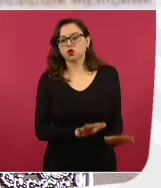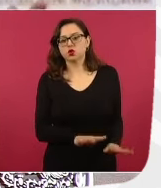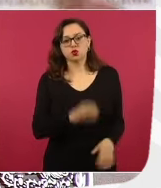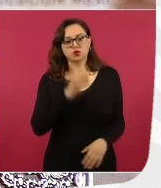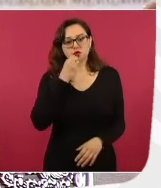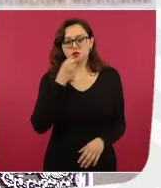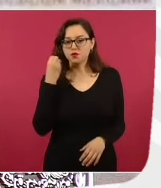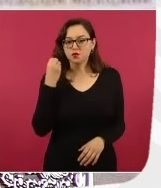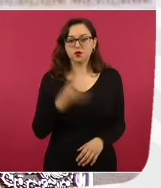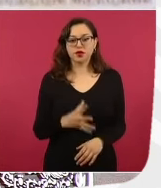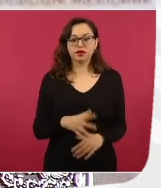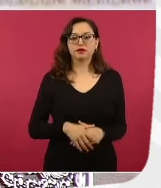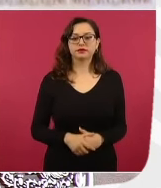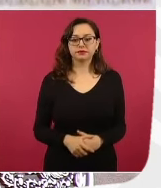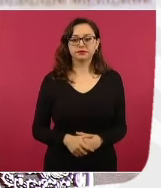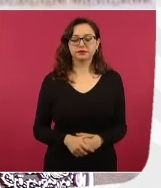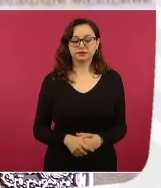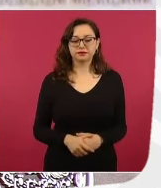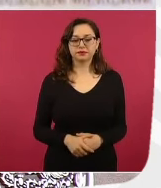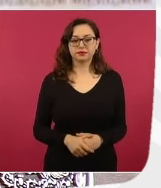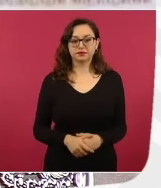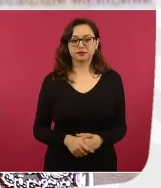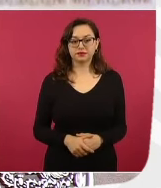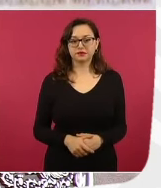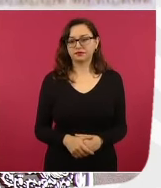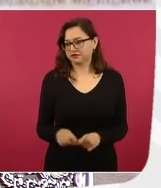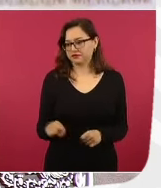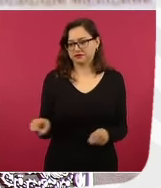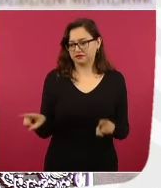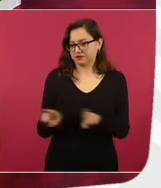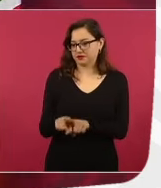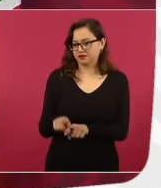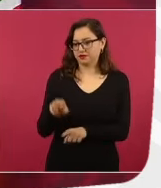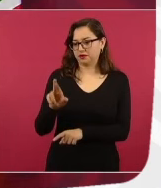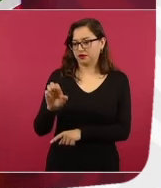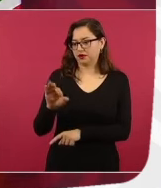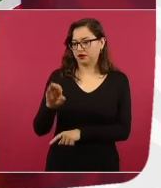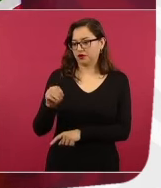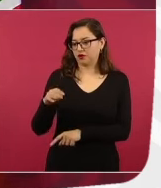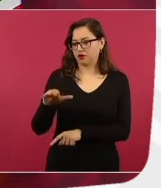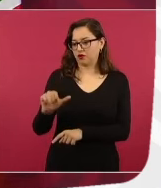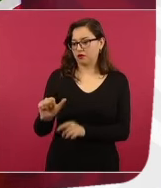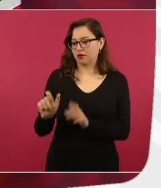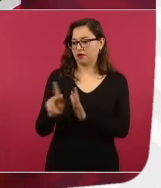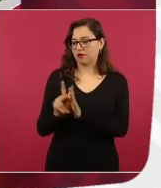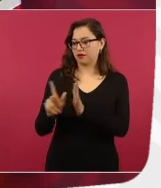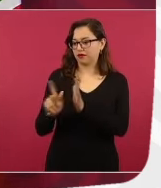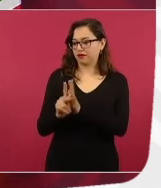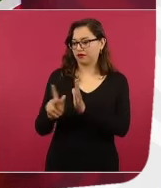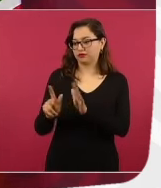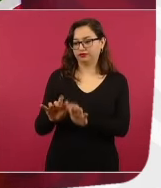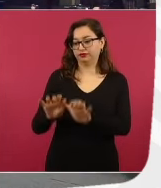como las ocho columnas del reforma sobre ellos tienen